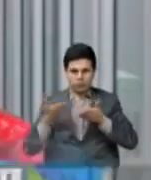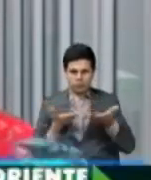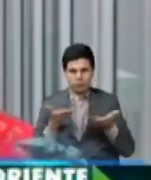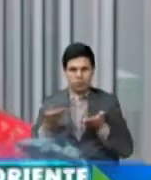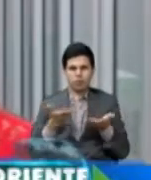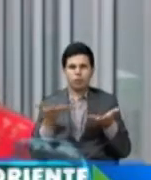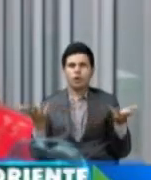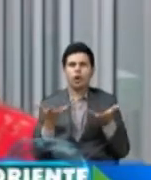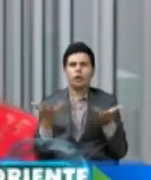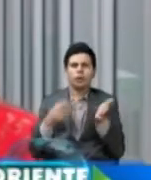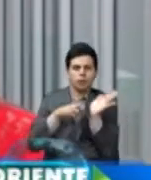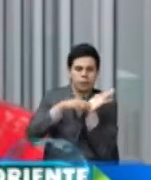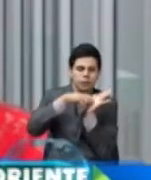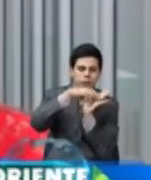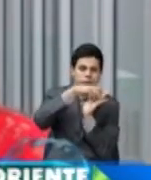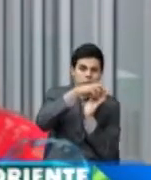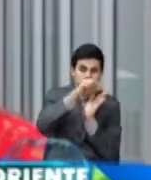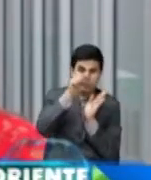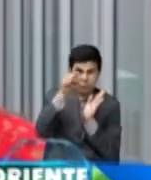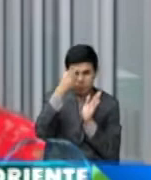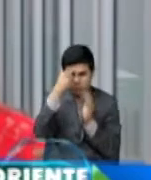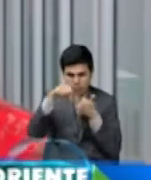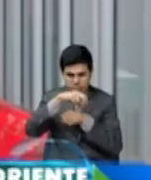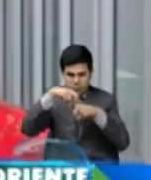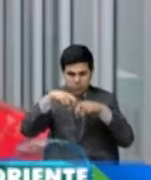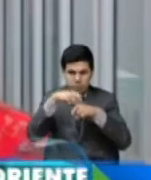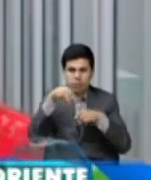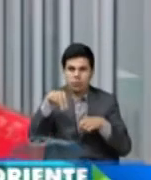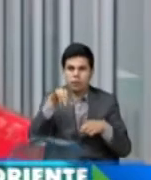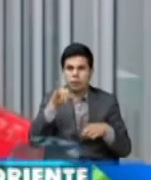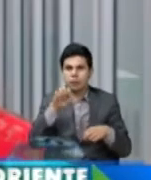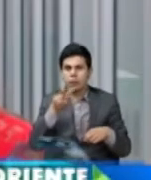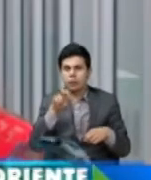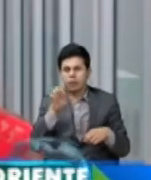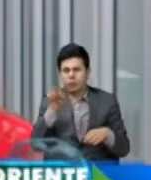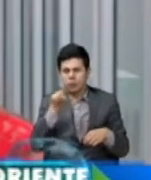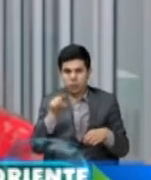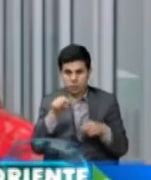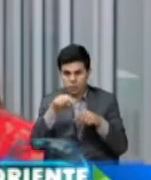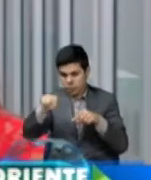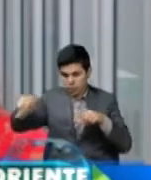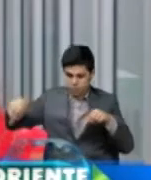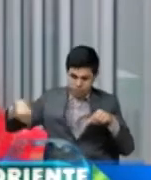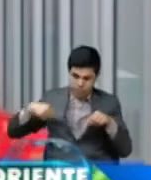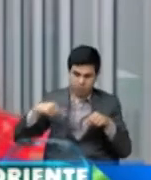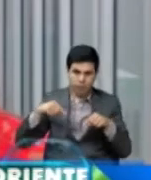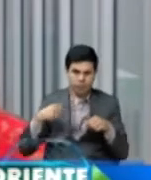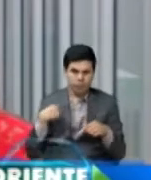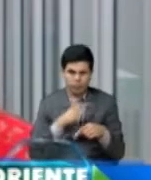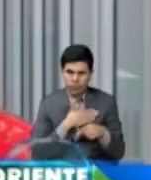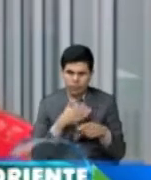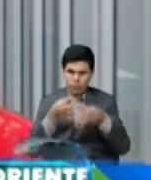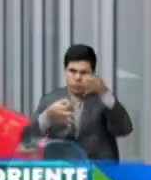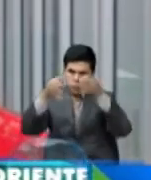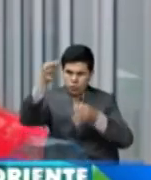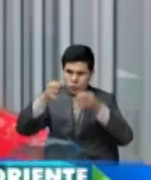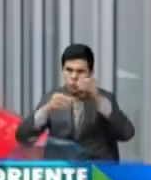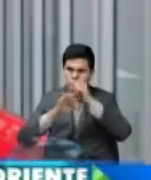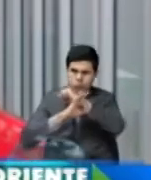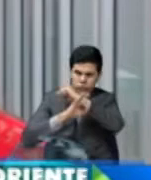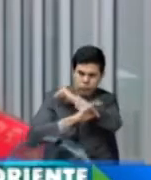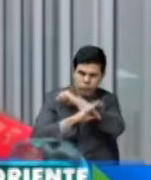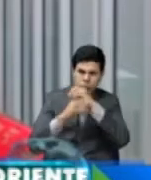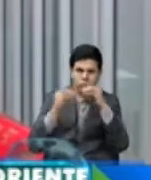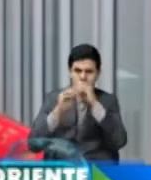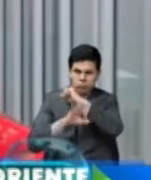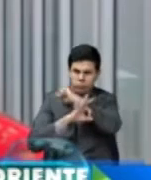funciona en Girón, a la vuelta del Parque Las Nieves. Nosotros estamos haciendo la atención allá jurídica, psicológica y